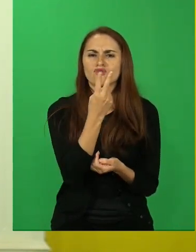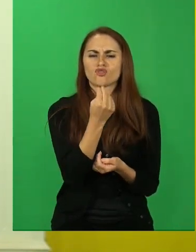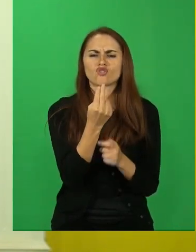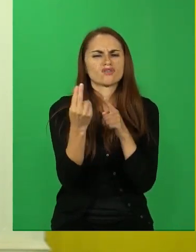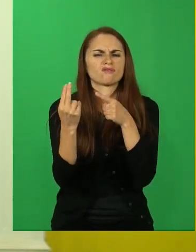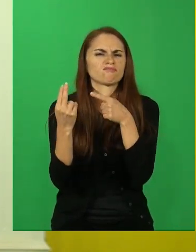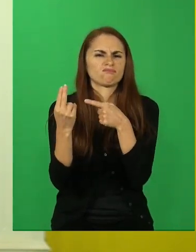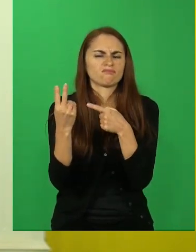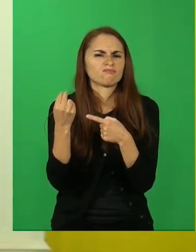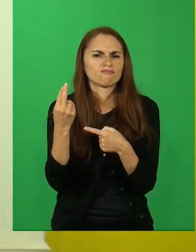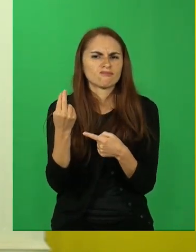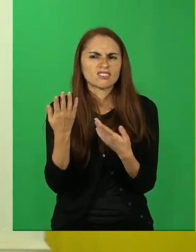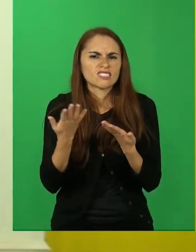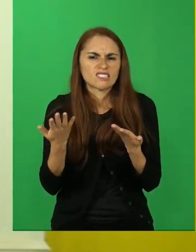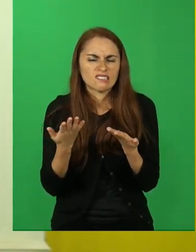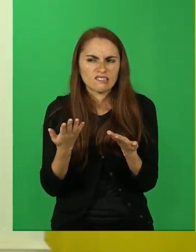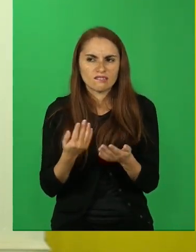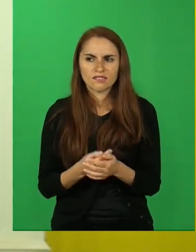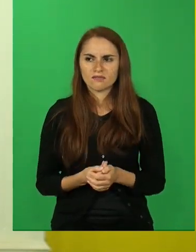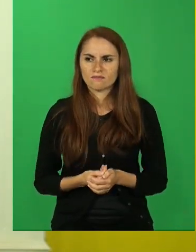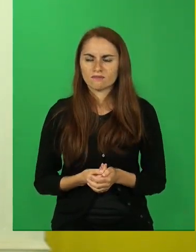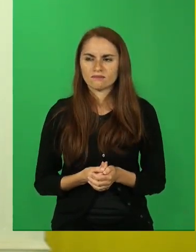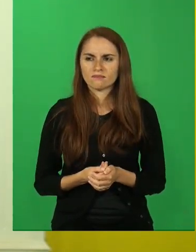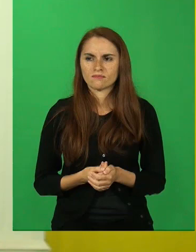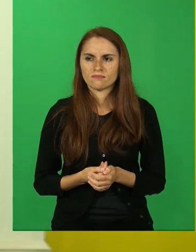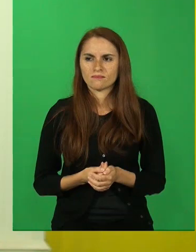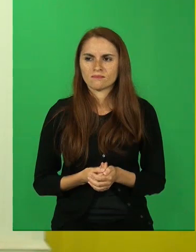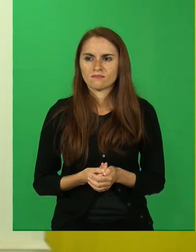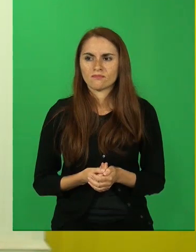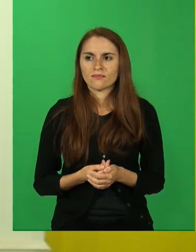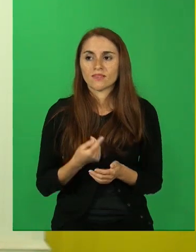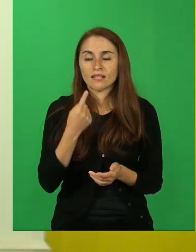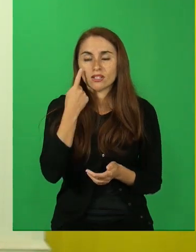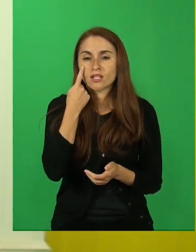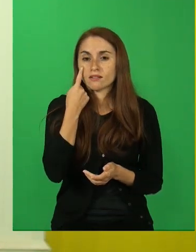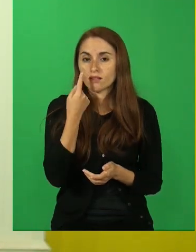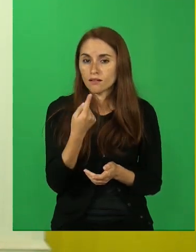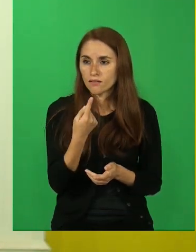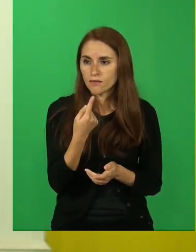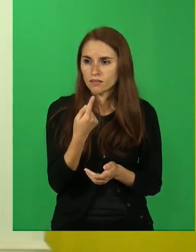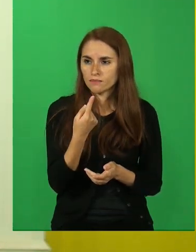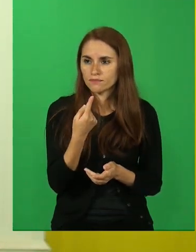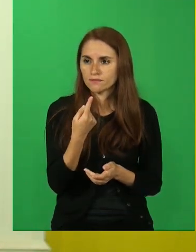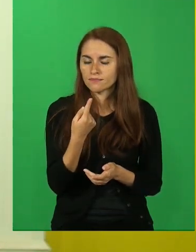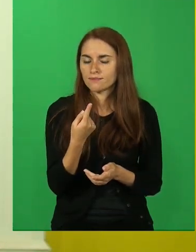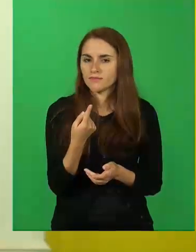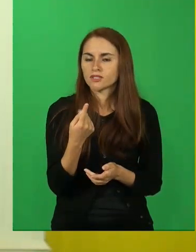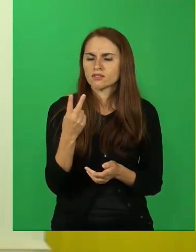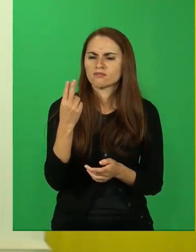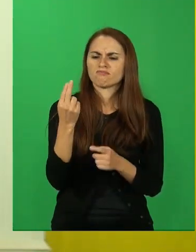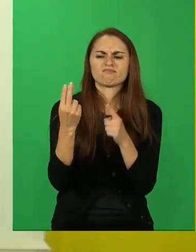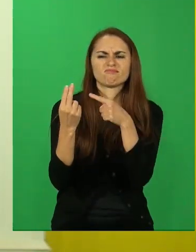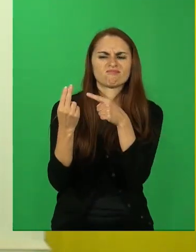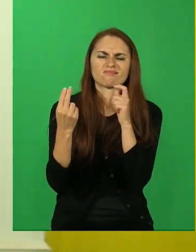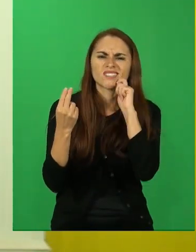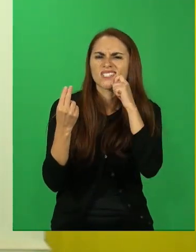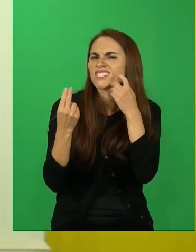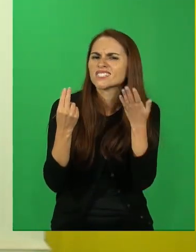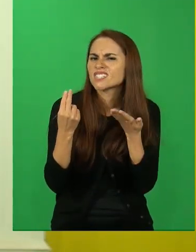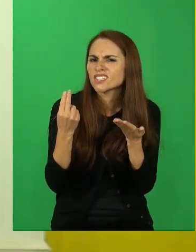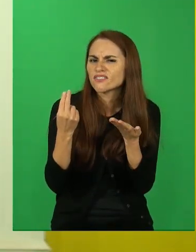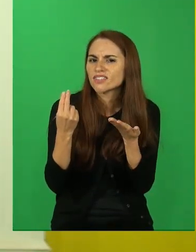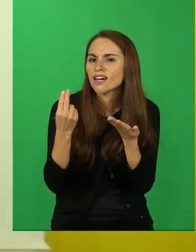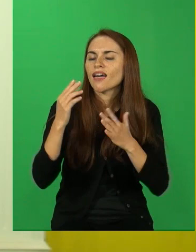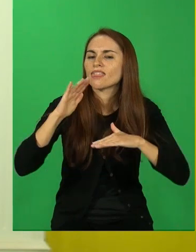el resultado que en este caso fue 12? Fíjate bien, para interpretar ese número, todo